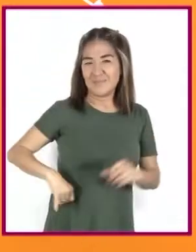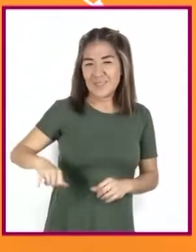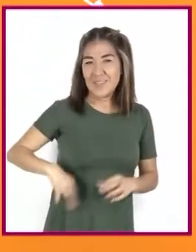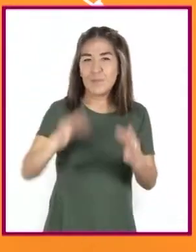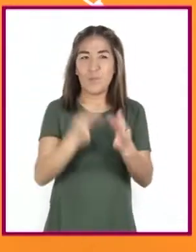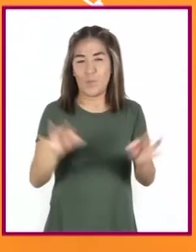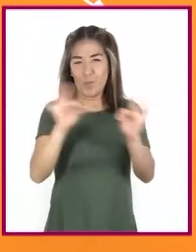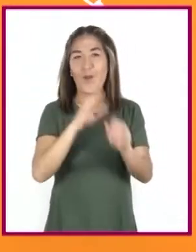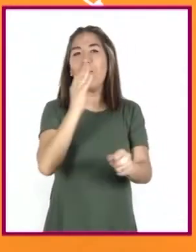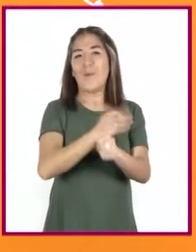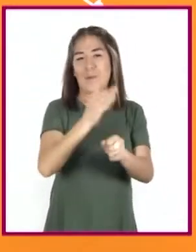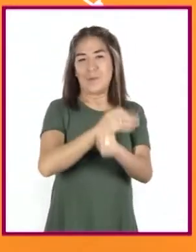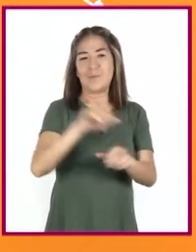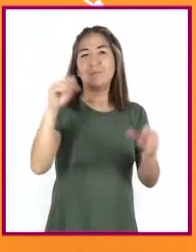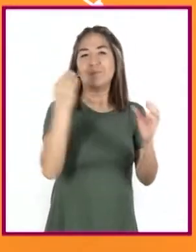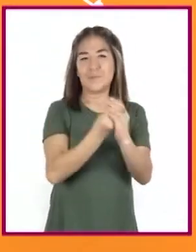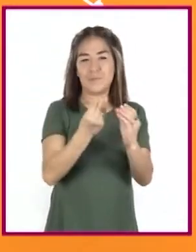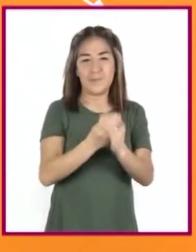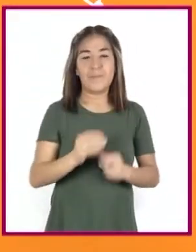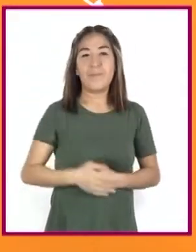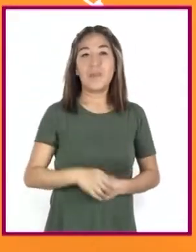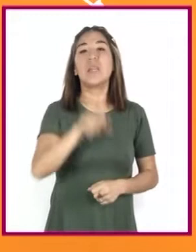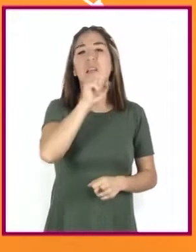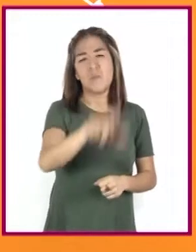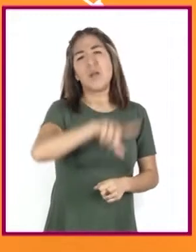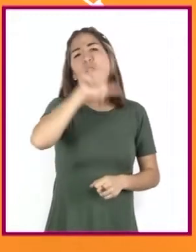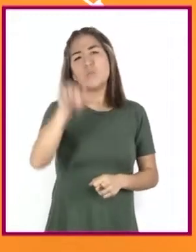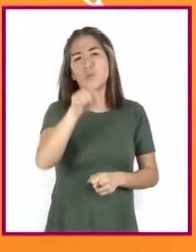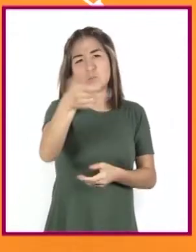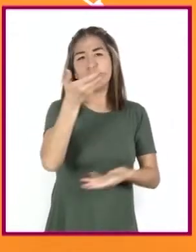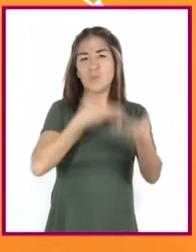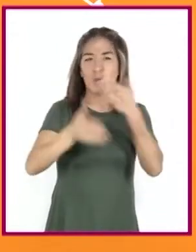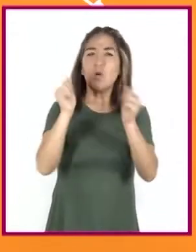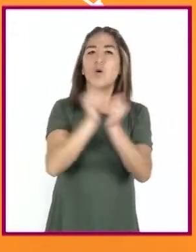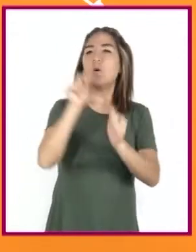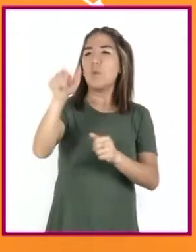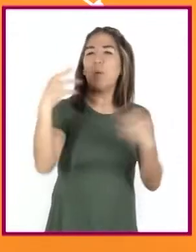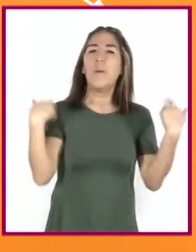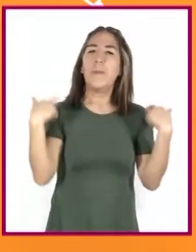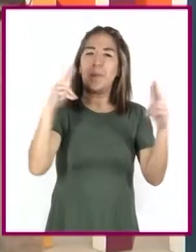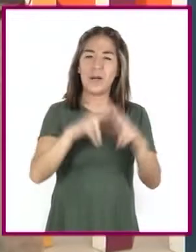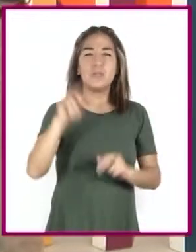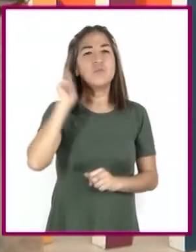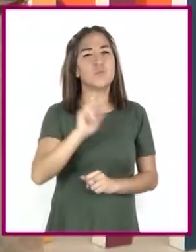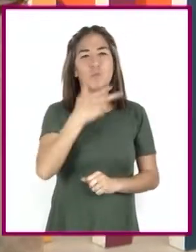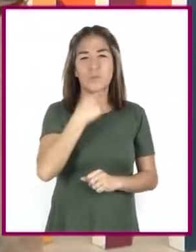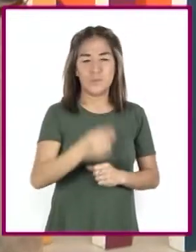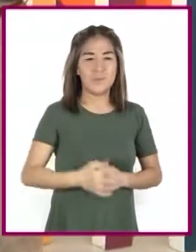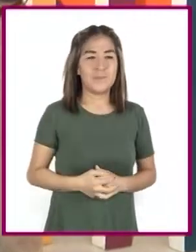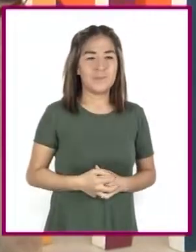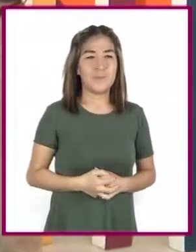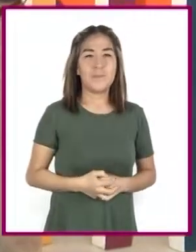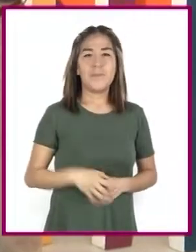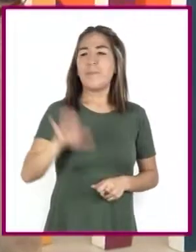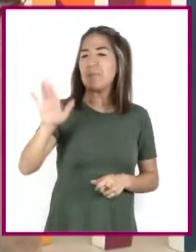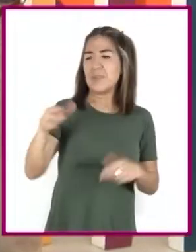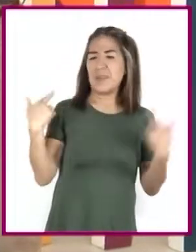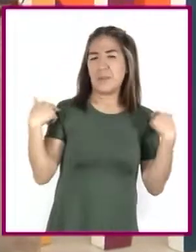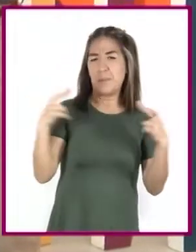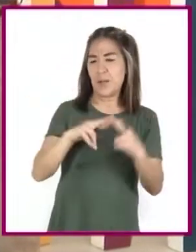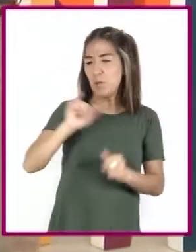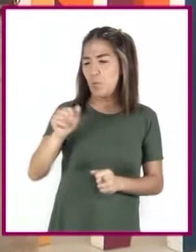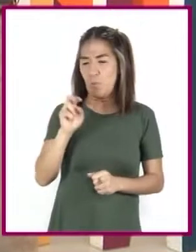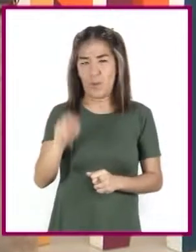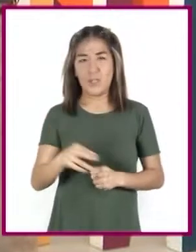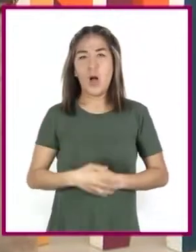en esta sesión y posteriormente compartirlos con su profesora o profesor. Maestro Juan,